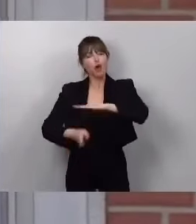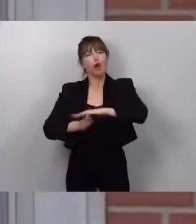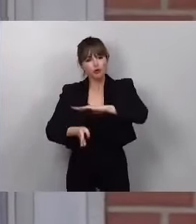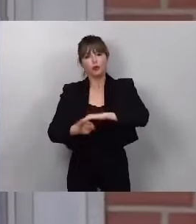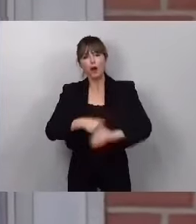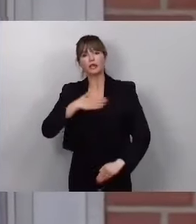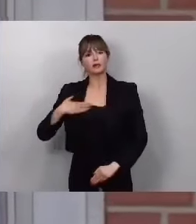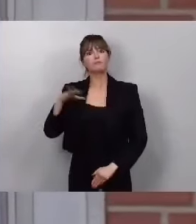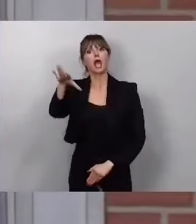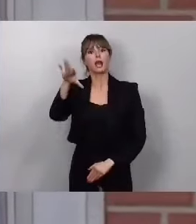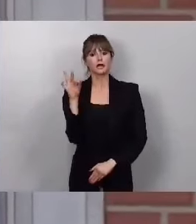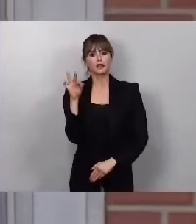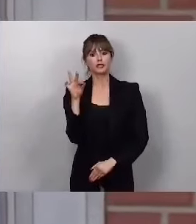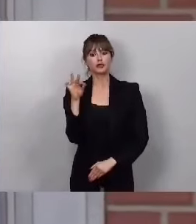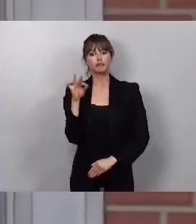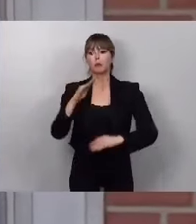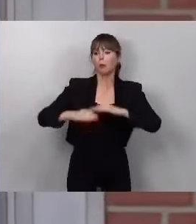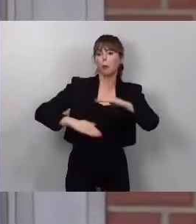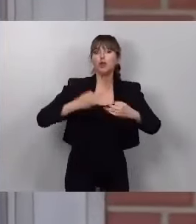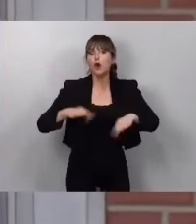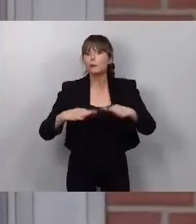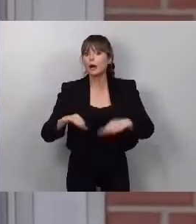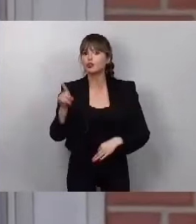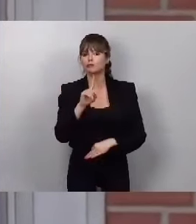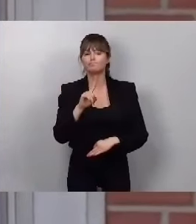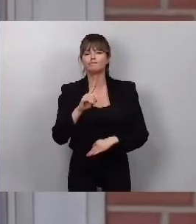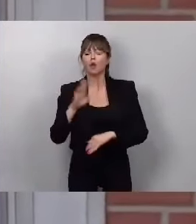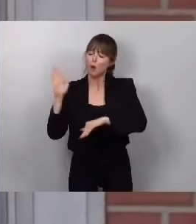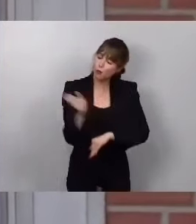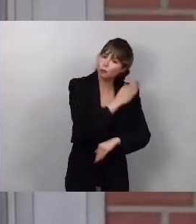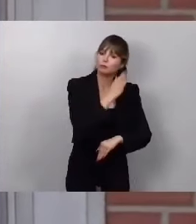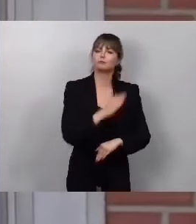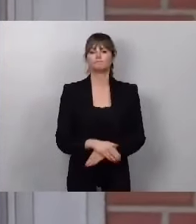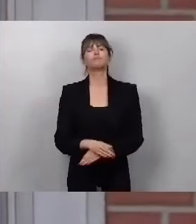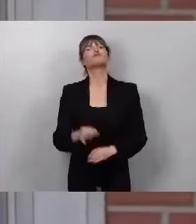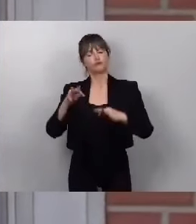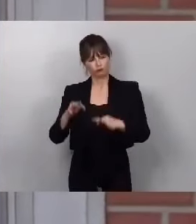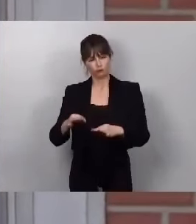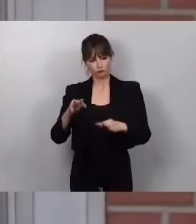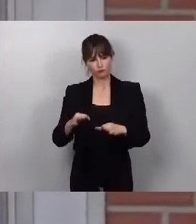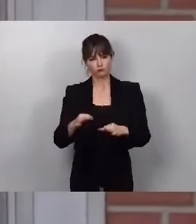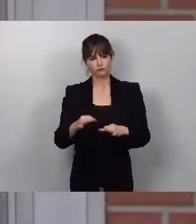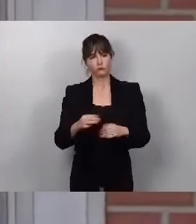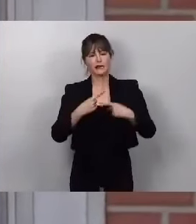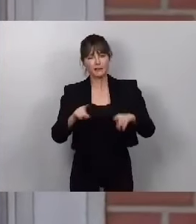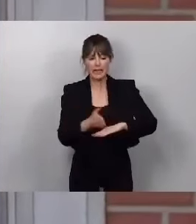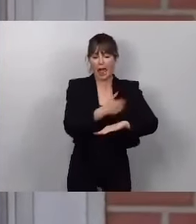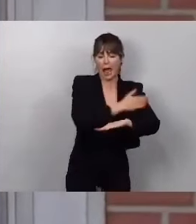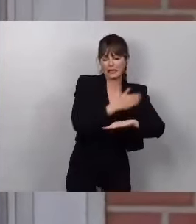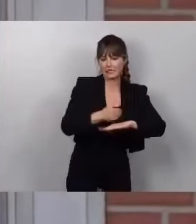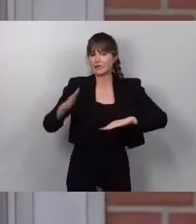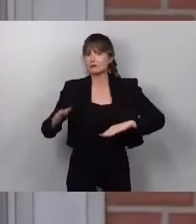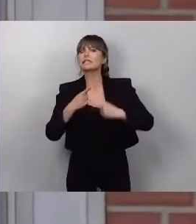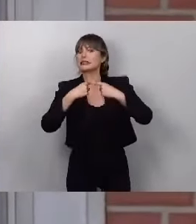Esta decisión no supone un punto y seguido. Es un punto y aparte. Se lo garantizo. Por eso asumo ante